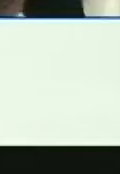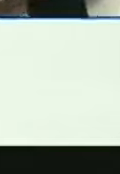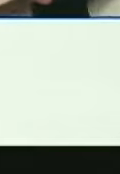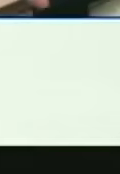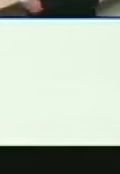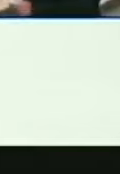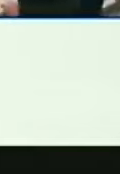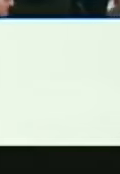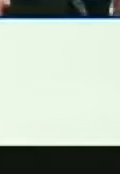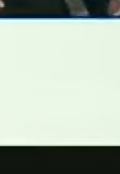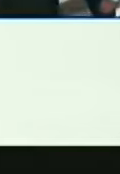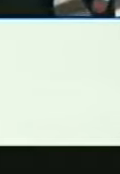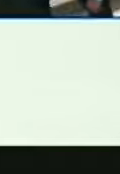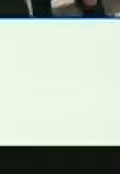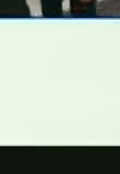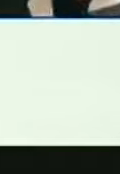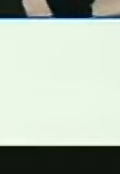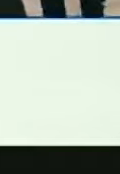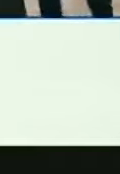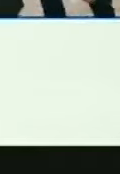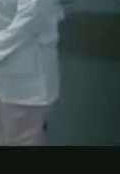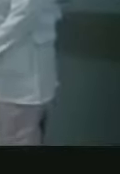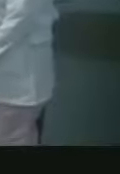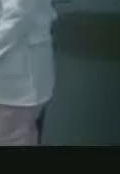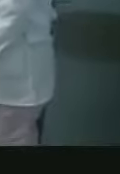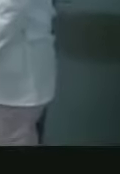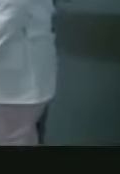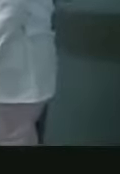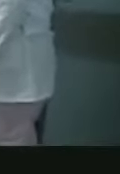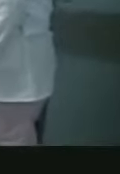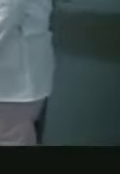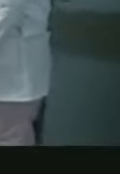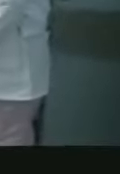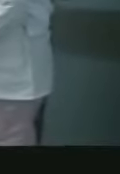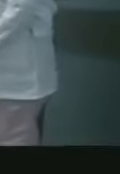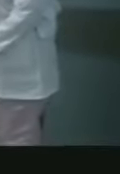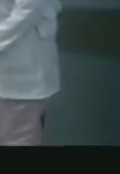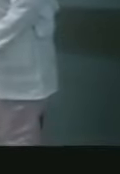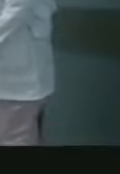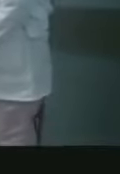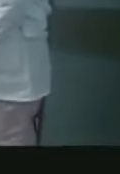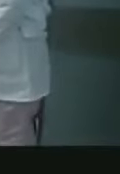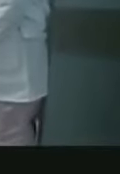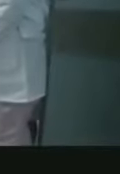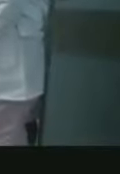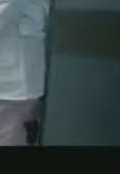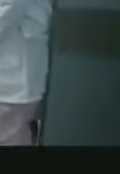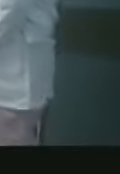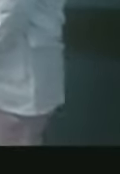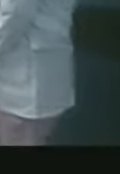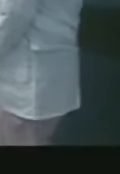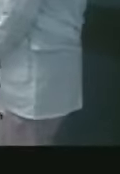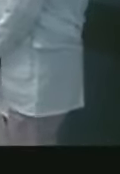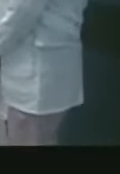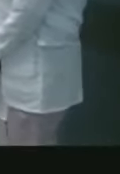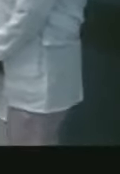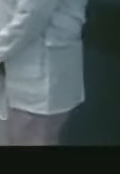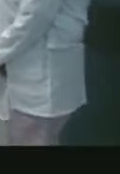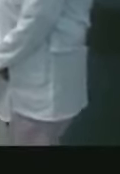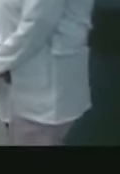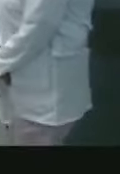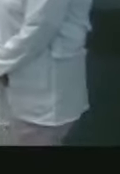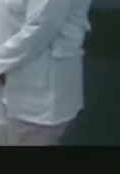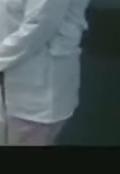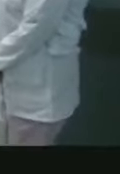y de ahí nos fuimos doctores doctora silita gobernador primera